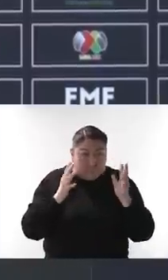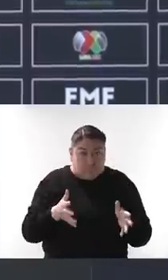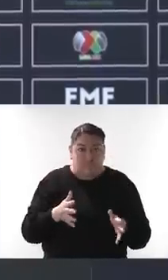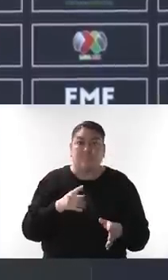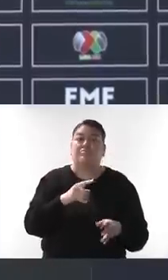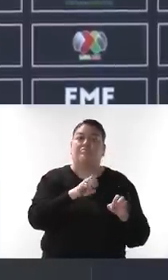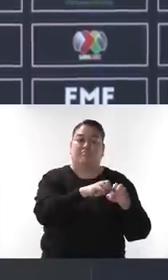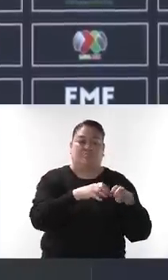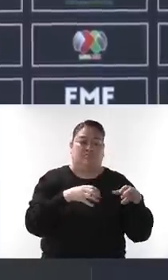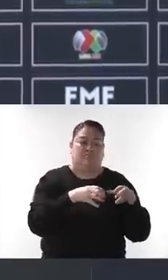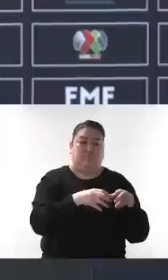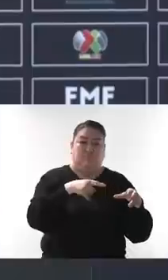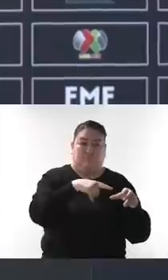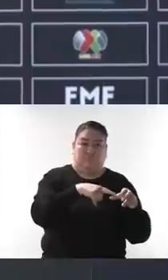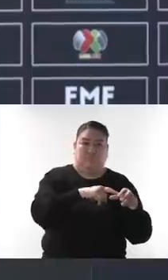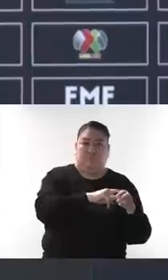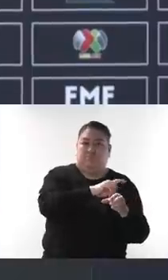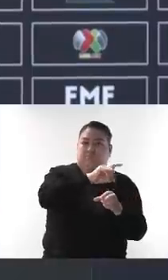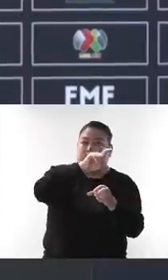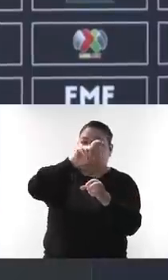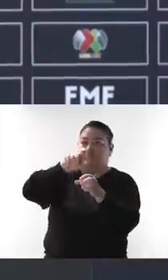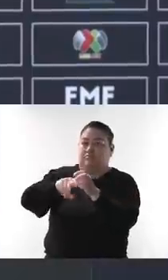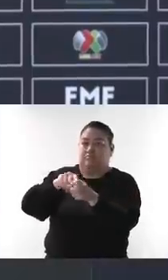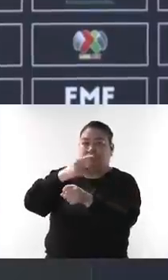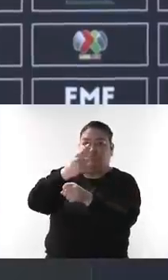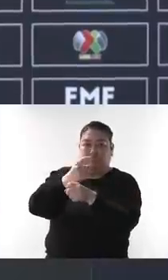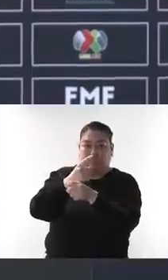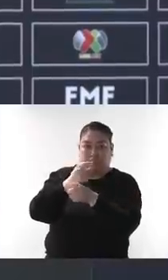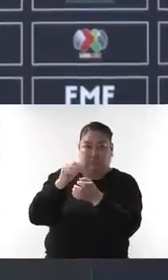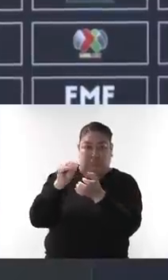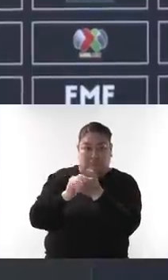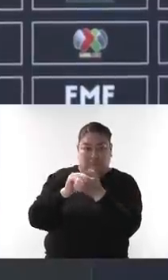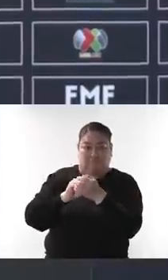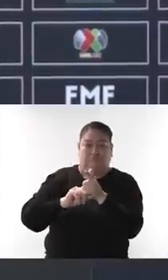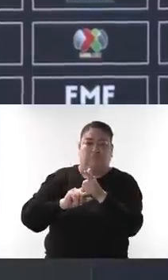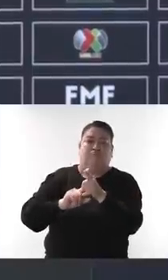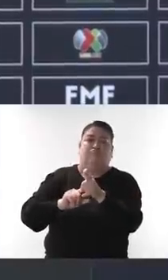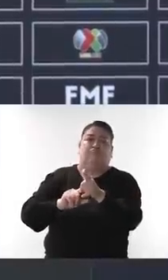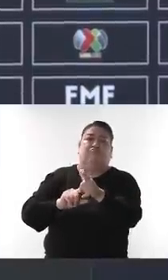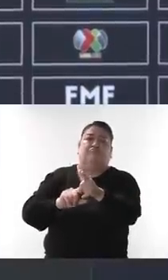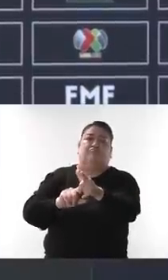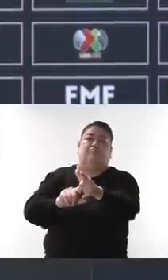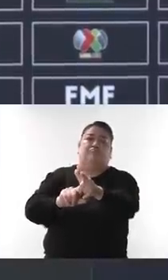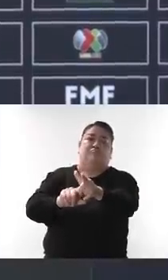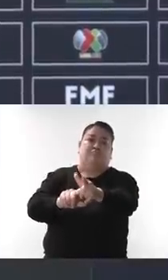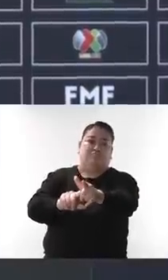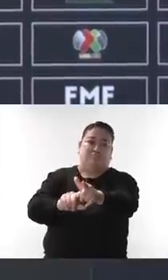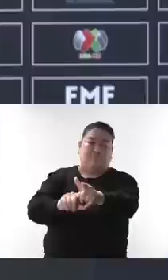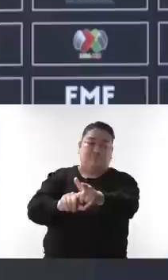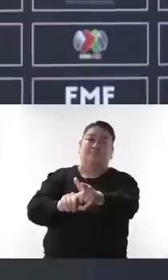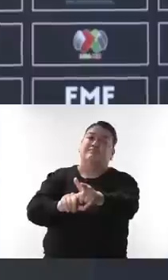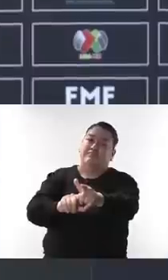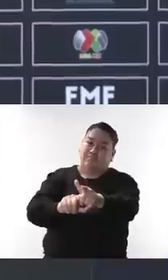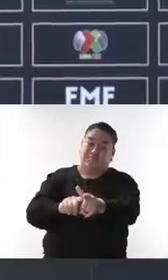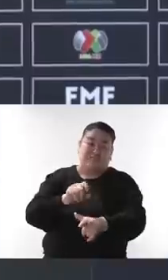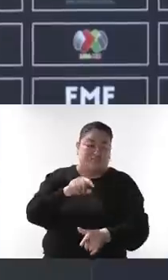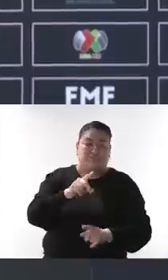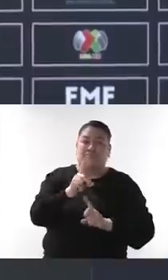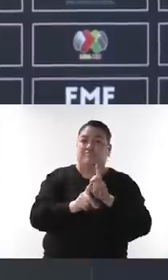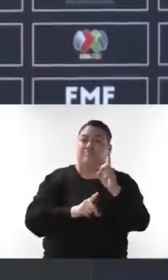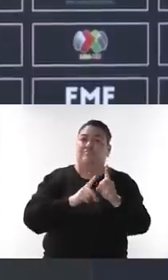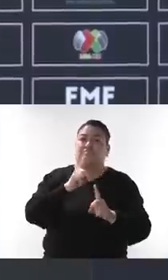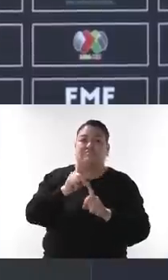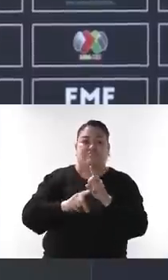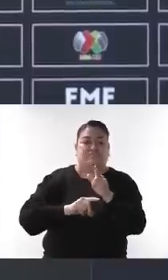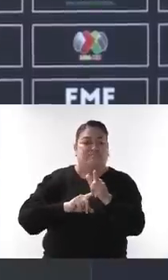ese club sea un club que tenga una trascendencia en el tiempo y que en lo deportivo se quede